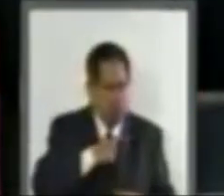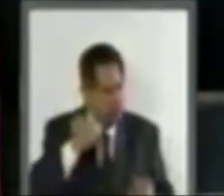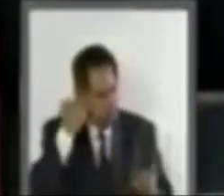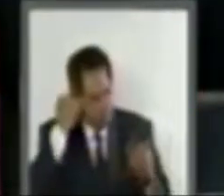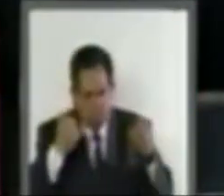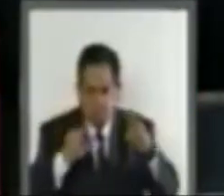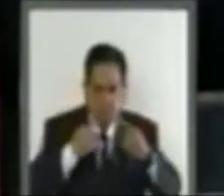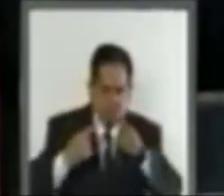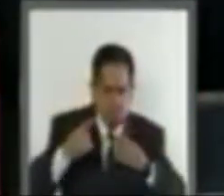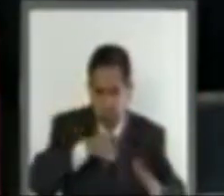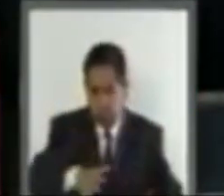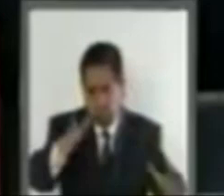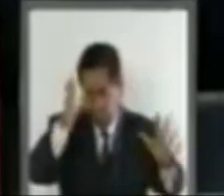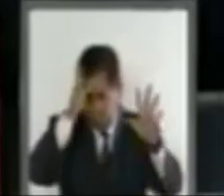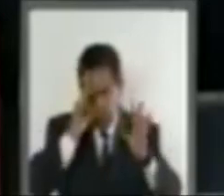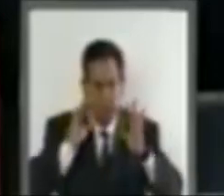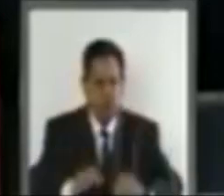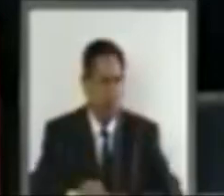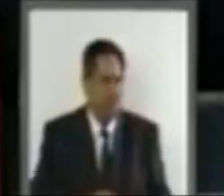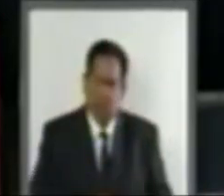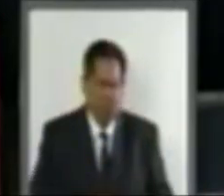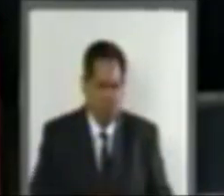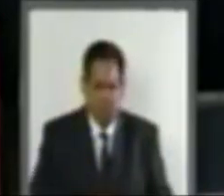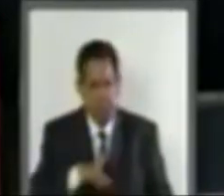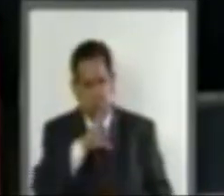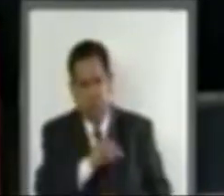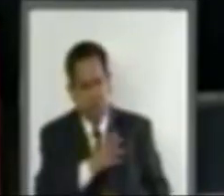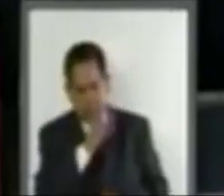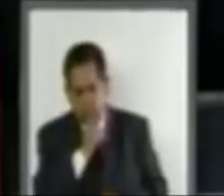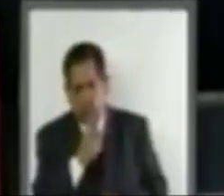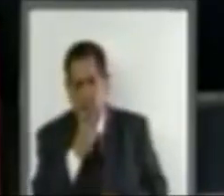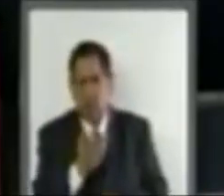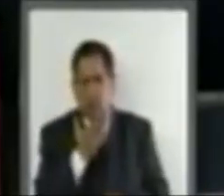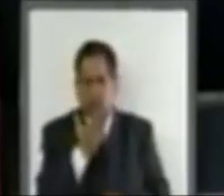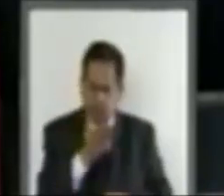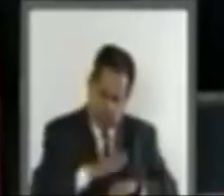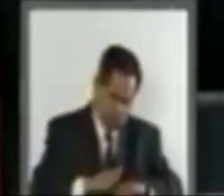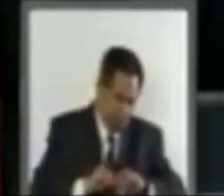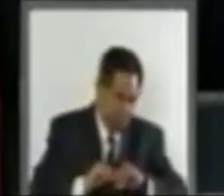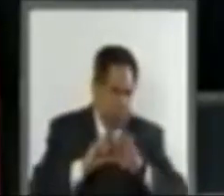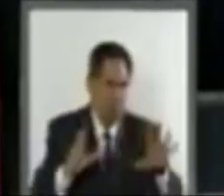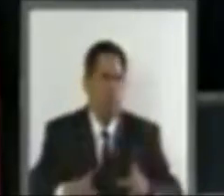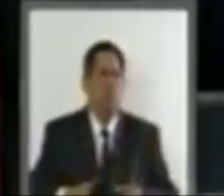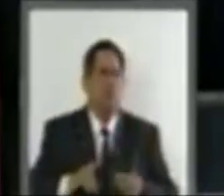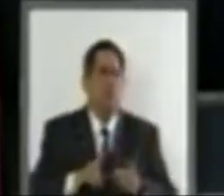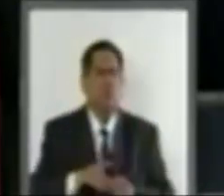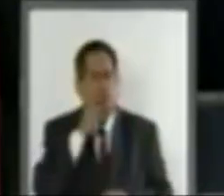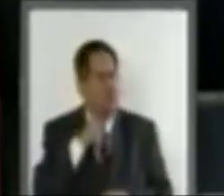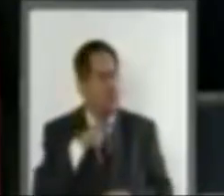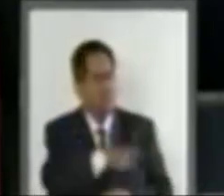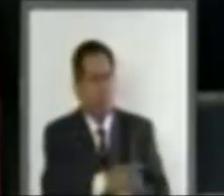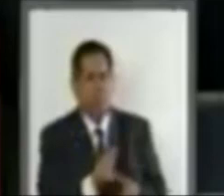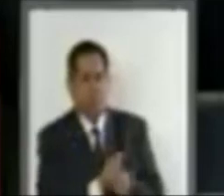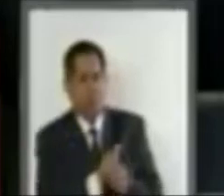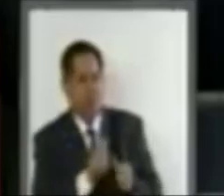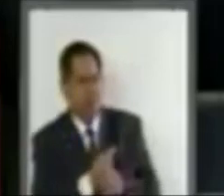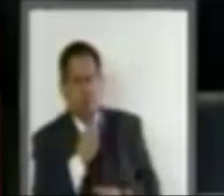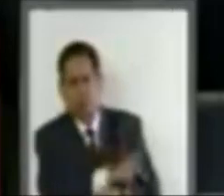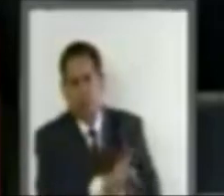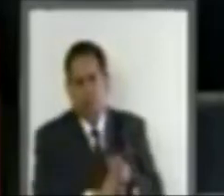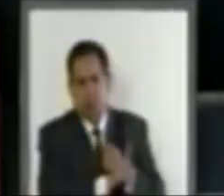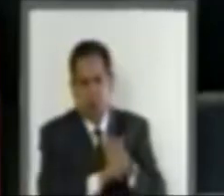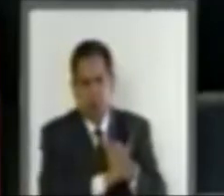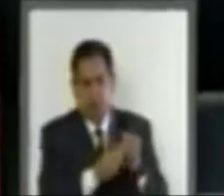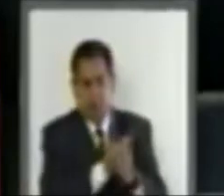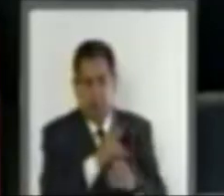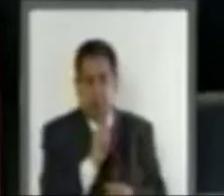es el tema de discusión, pues más bien vayan y vean cómo votaron los diputados en el